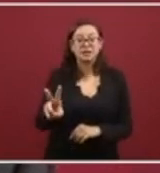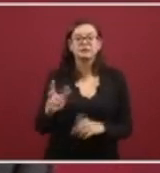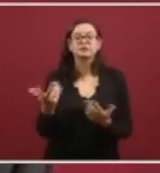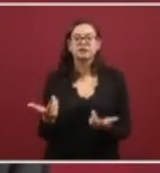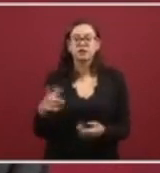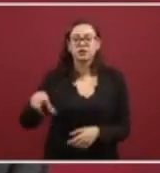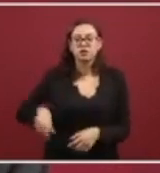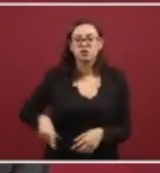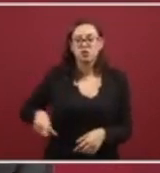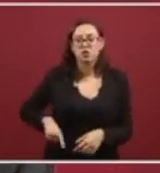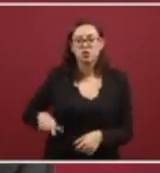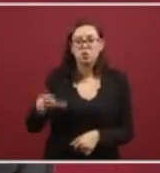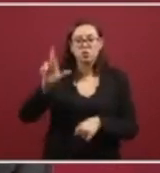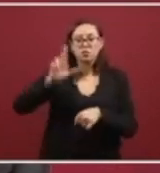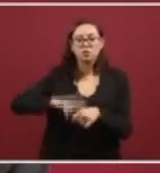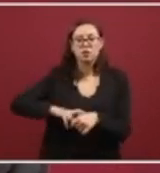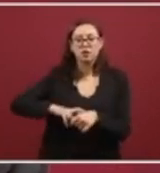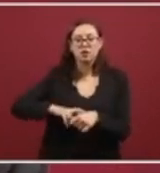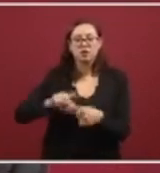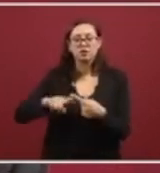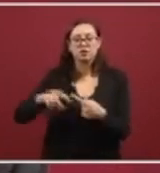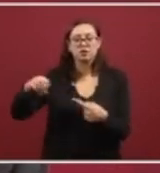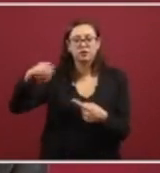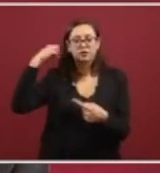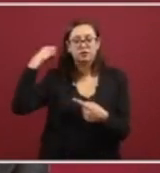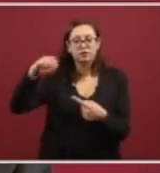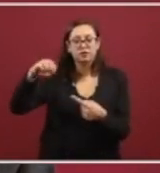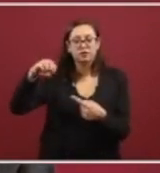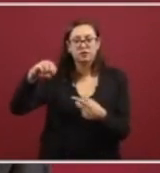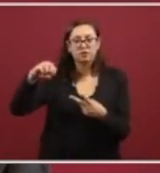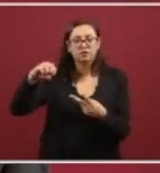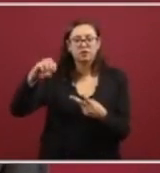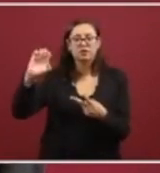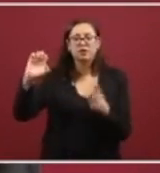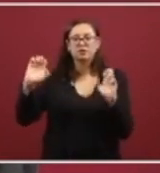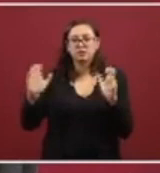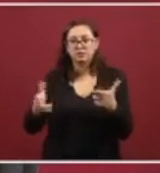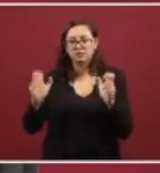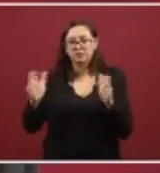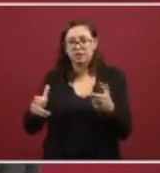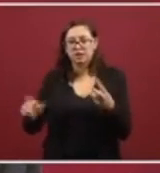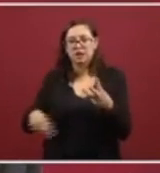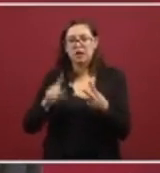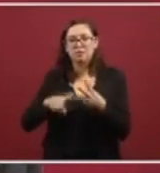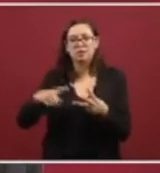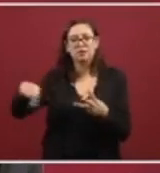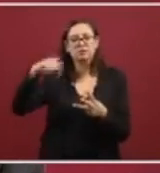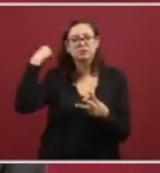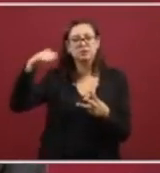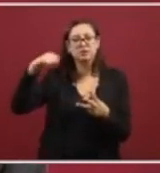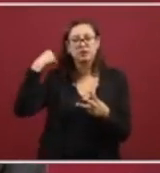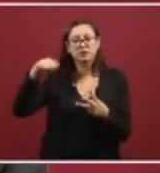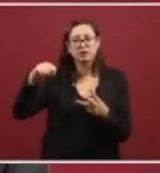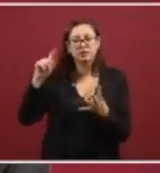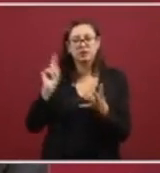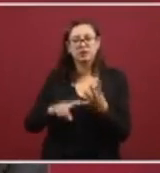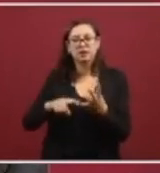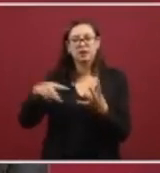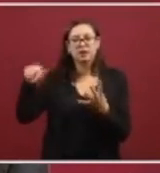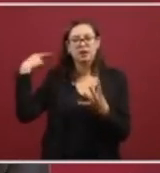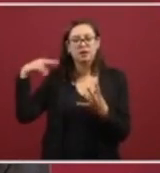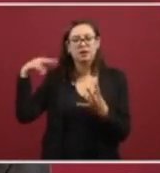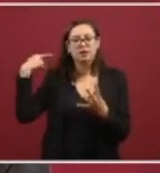los gobernadores de Oaxaca, de Chiapas, de Tabasco, de